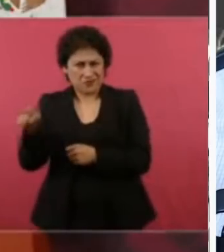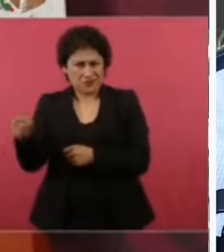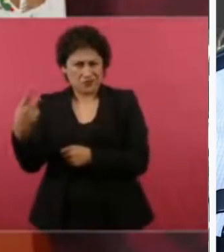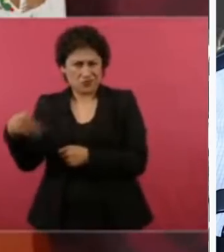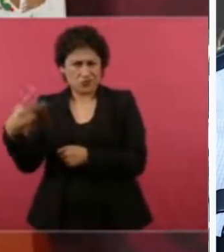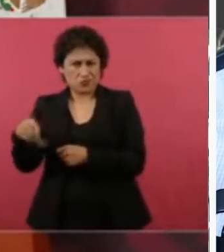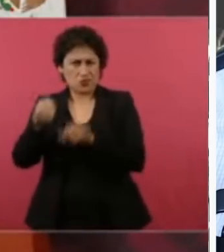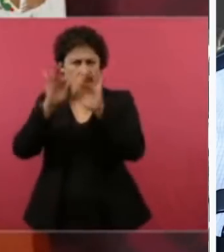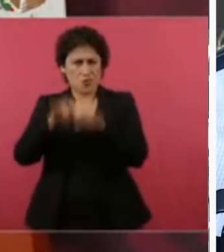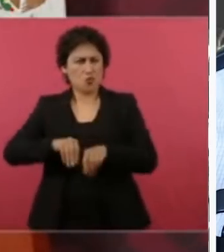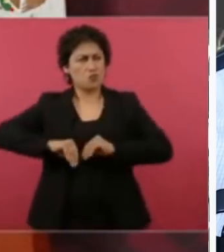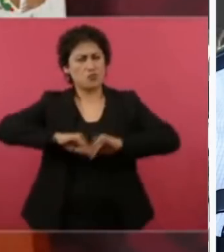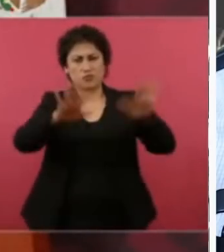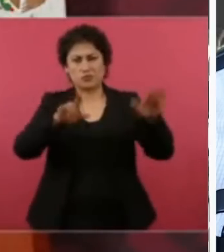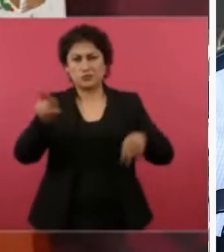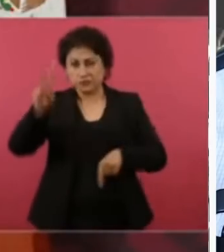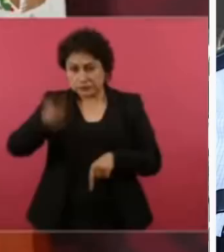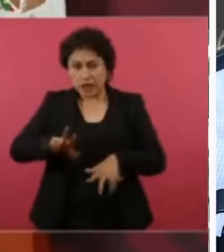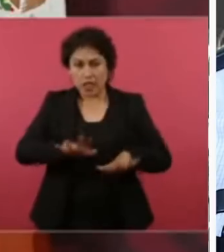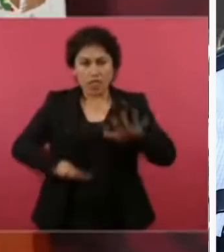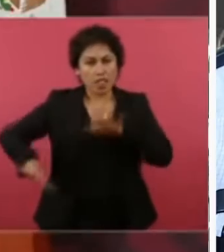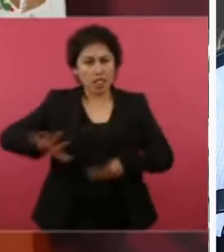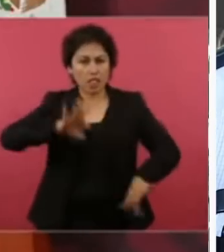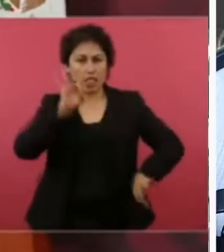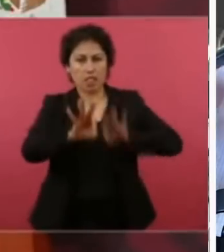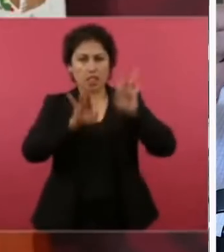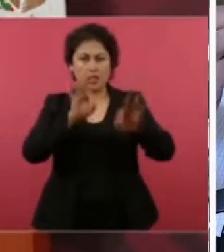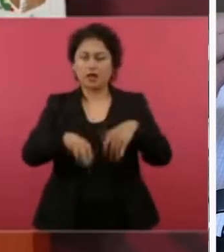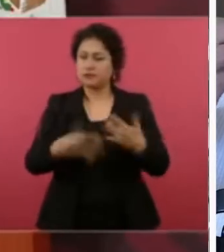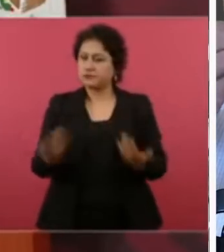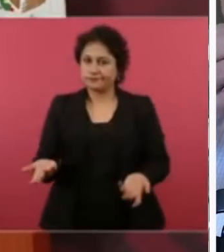completamente manipulado. Y otros medios